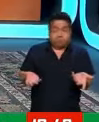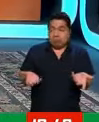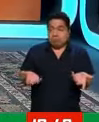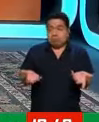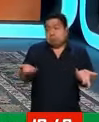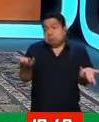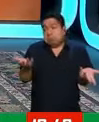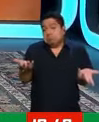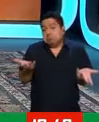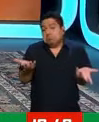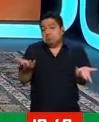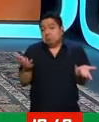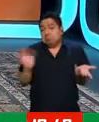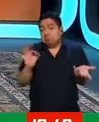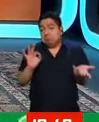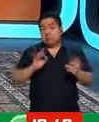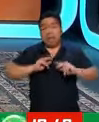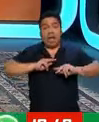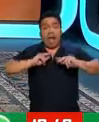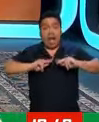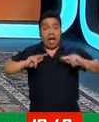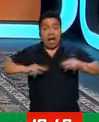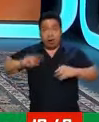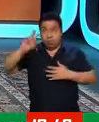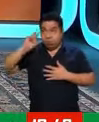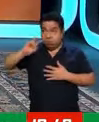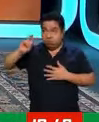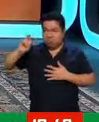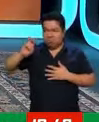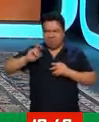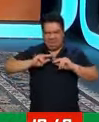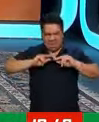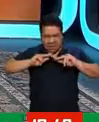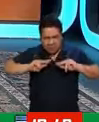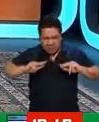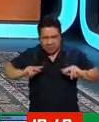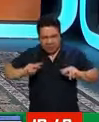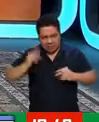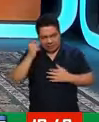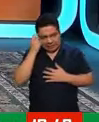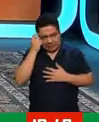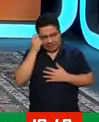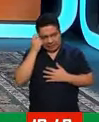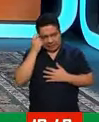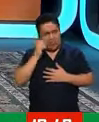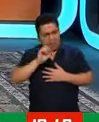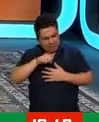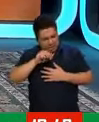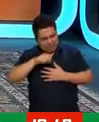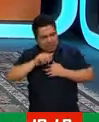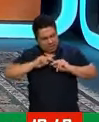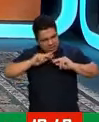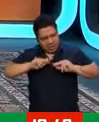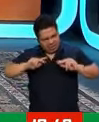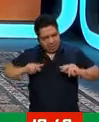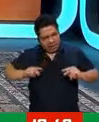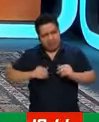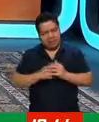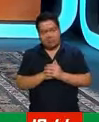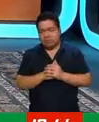Pues a que vamos a la playa. ¿A la playa? Sí, a la playa.